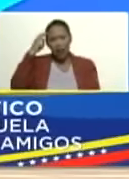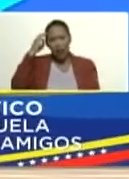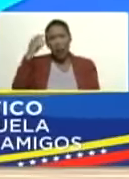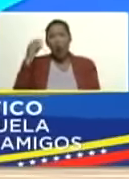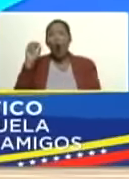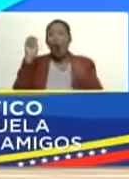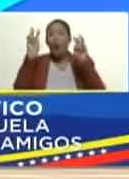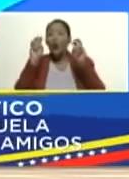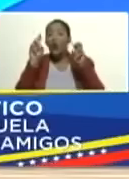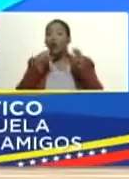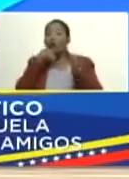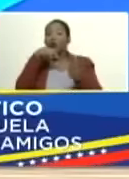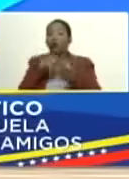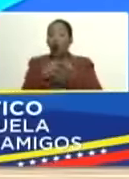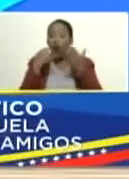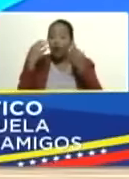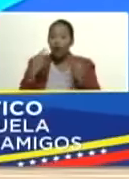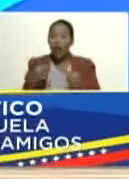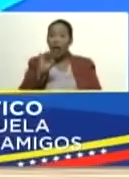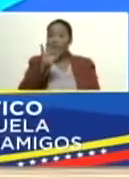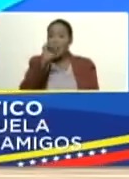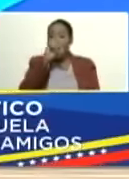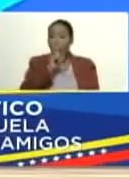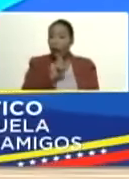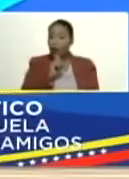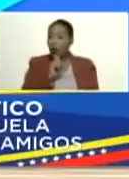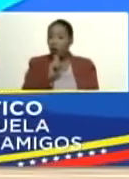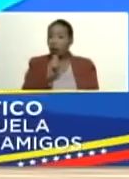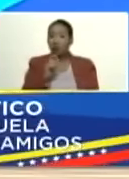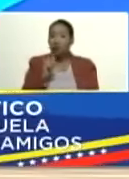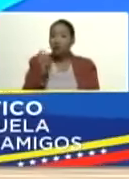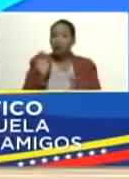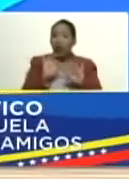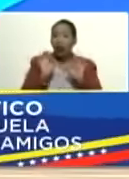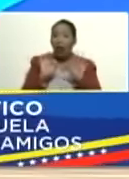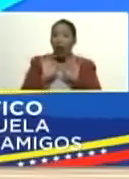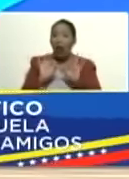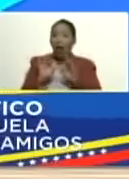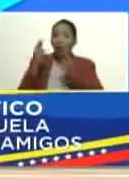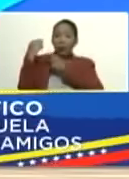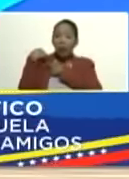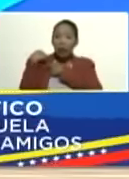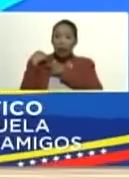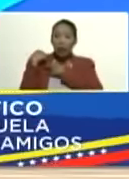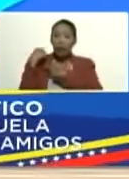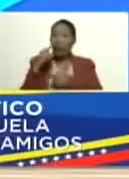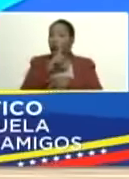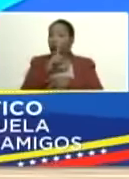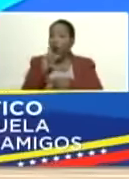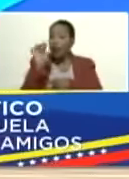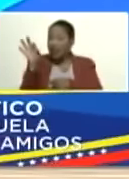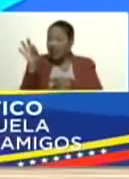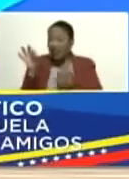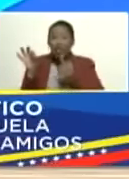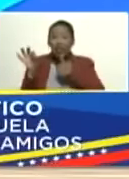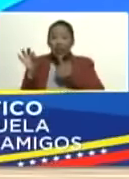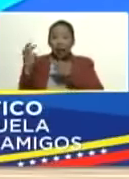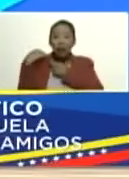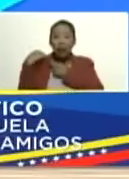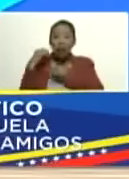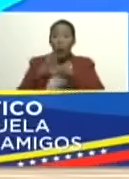nombrar un nuevo buen oficiante. Estuvimos 3 años sin buen oficiante y costó conseguir un nombre, porque se